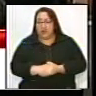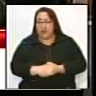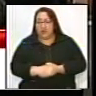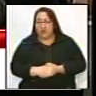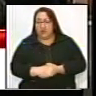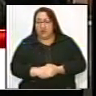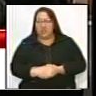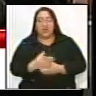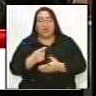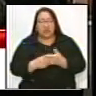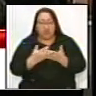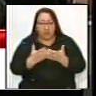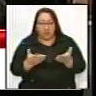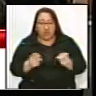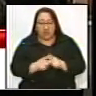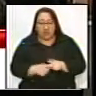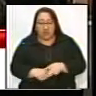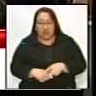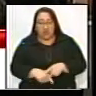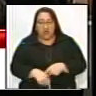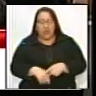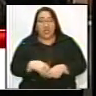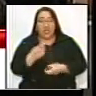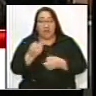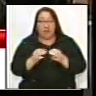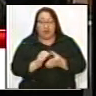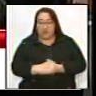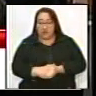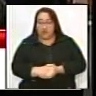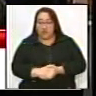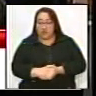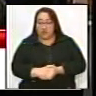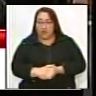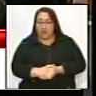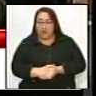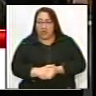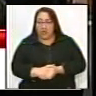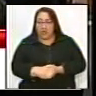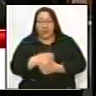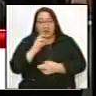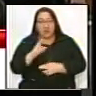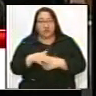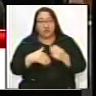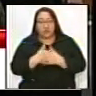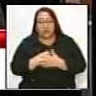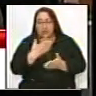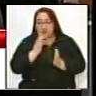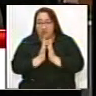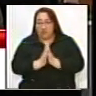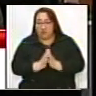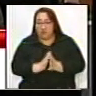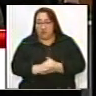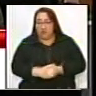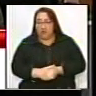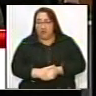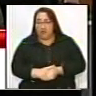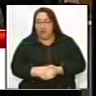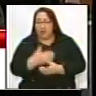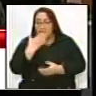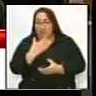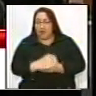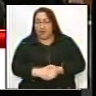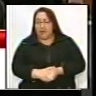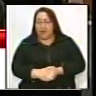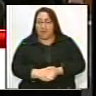favor. Que se disponga también el precio, a un precio razonable, doctora. Por favor. Muchas gracias,